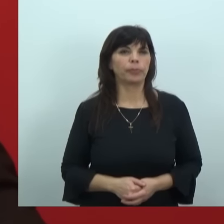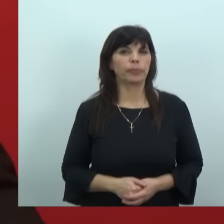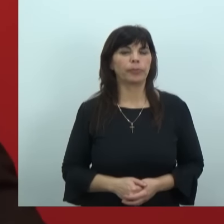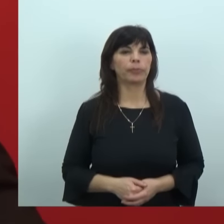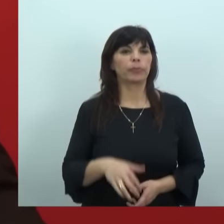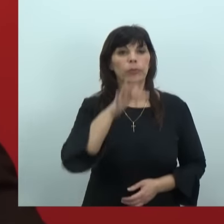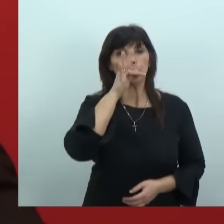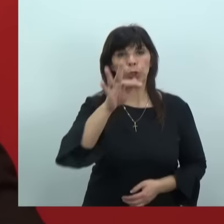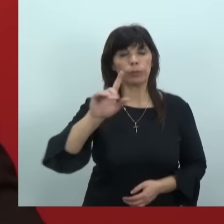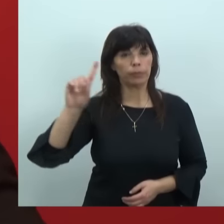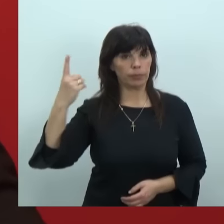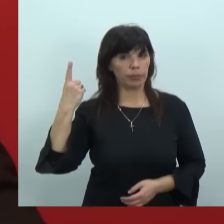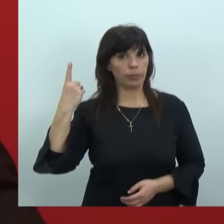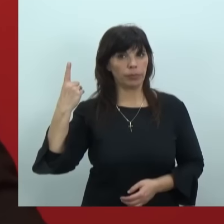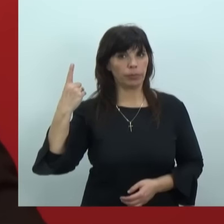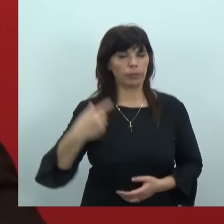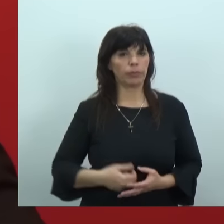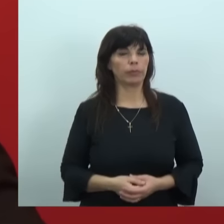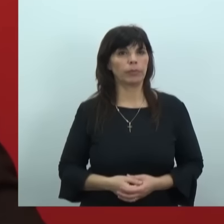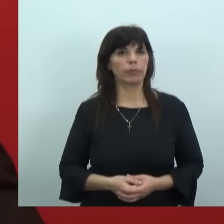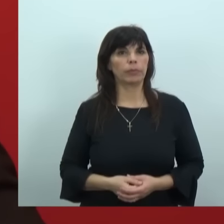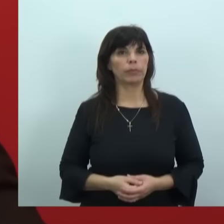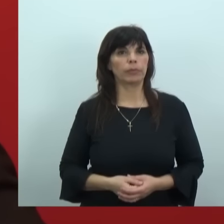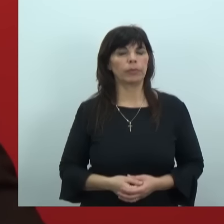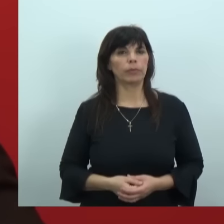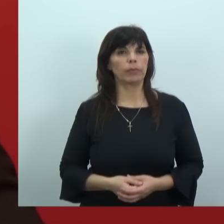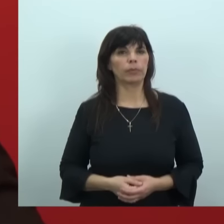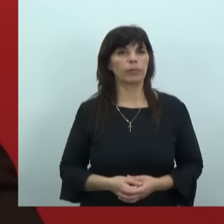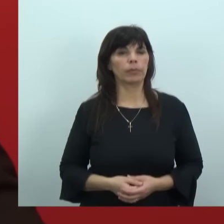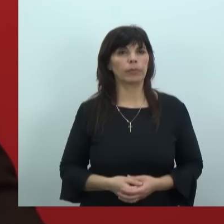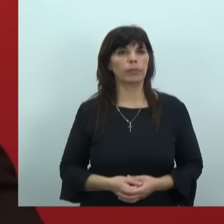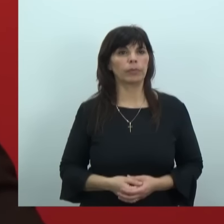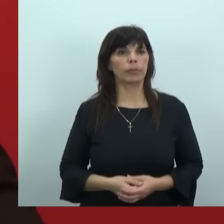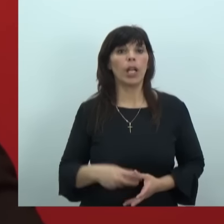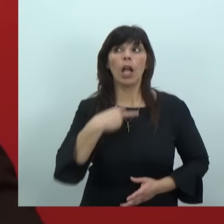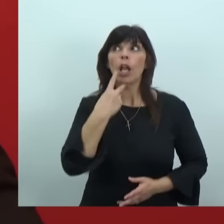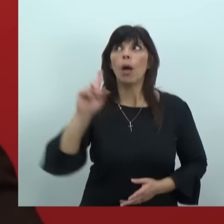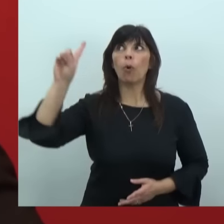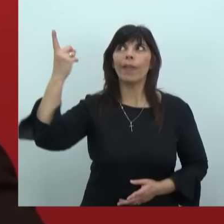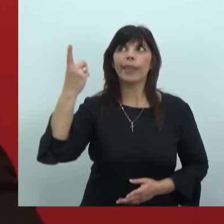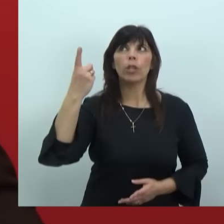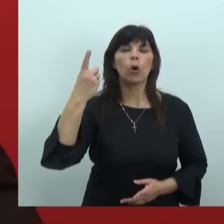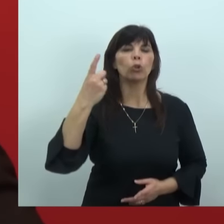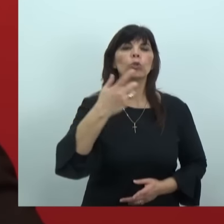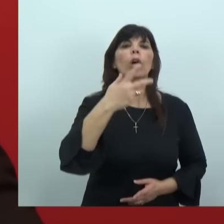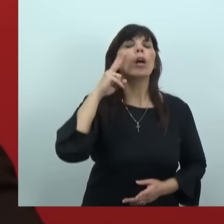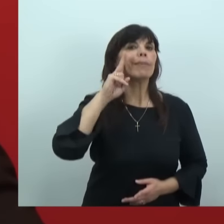Una promesa de Dios te acostumbra a oír y a reconocer la voz del Señor.